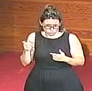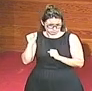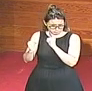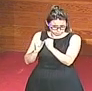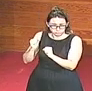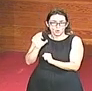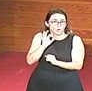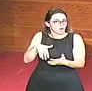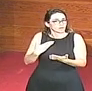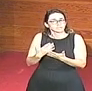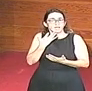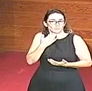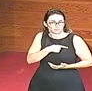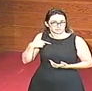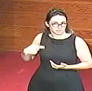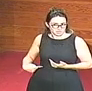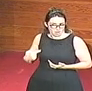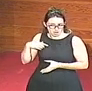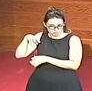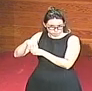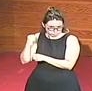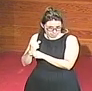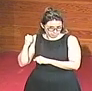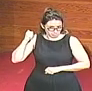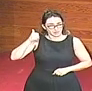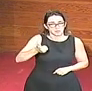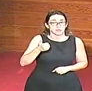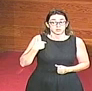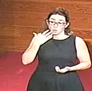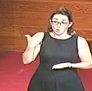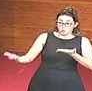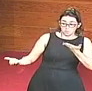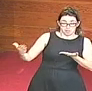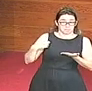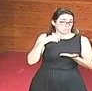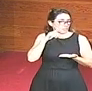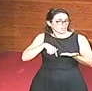en China, donde he trabajado yo tantos años, claro, pues parece que estamos muy bien, ¿no?